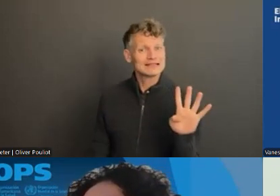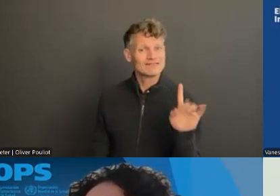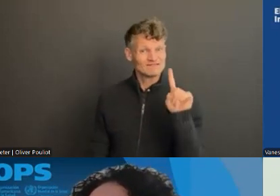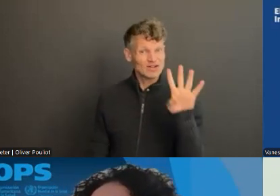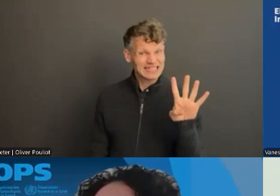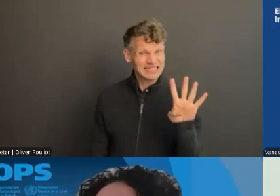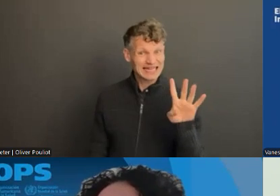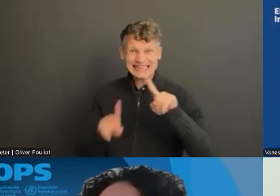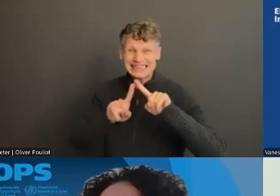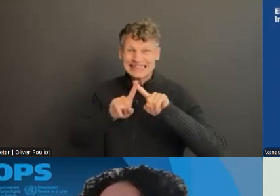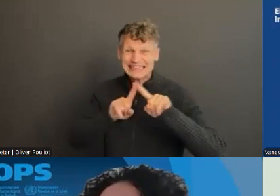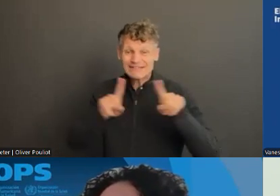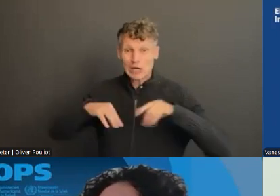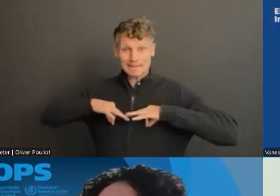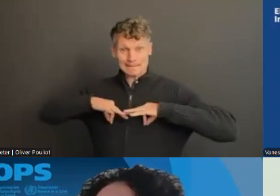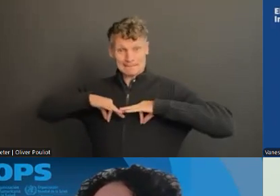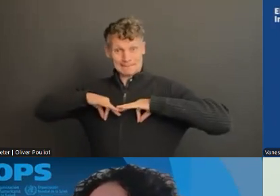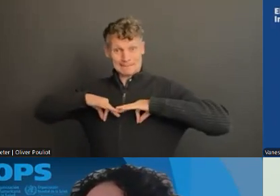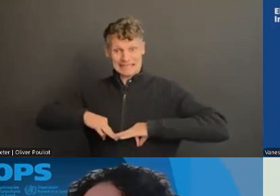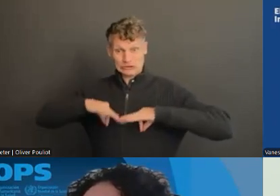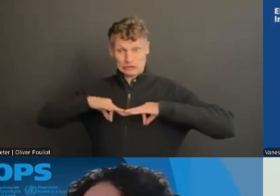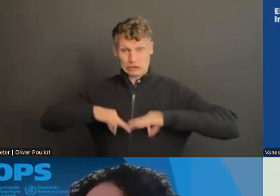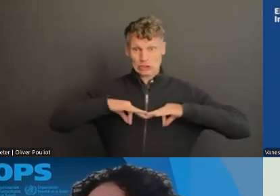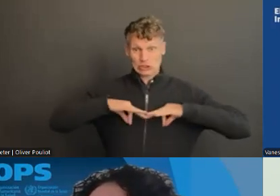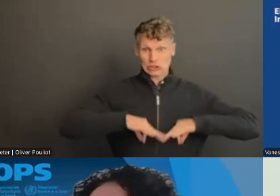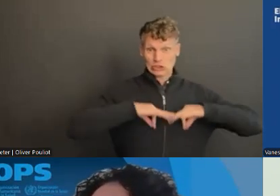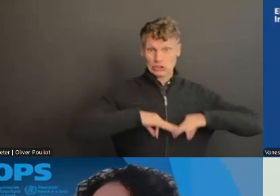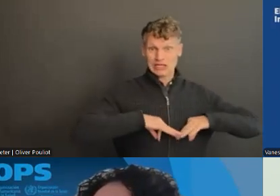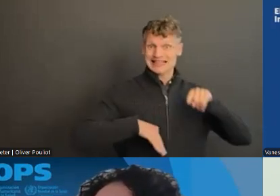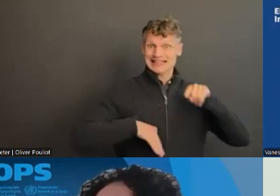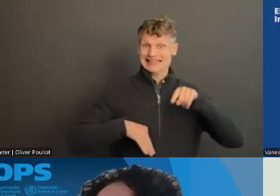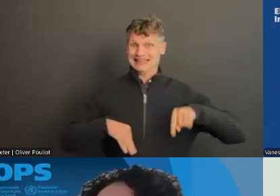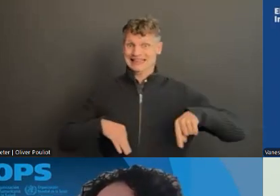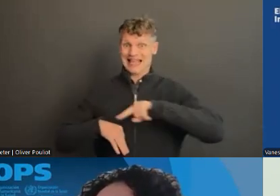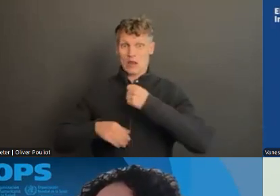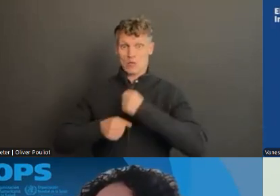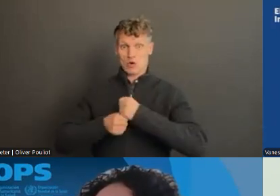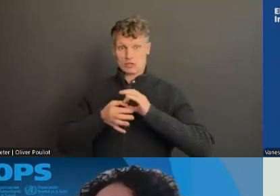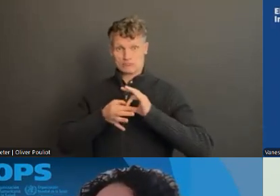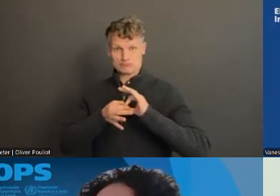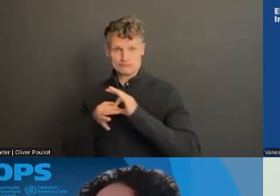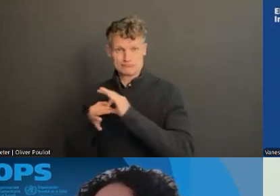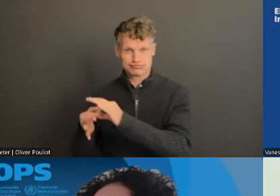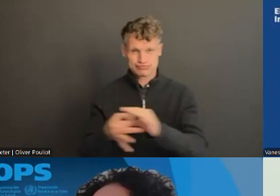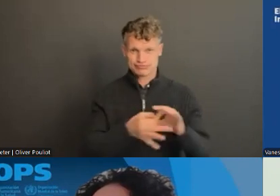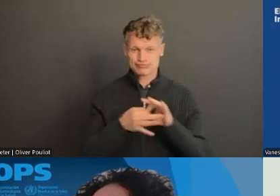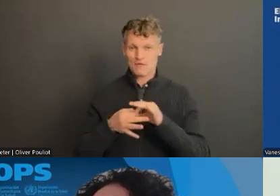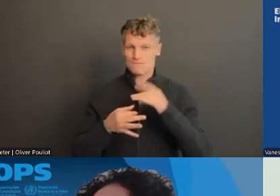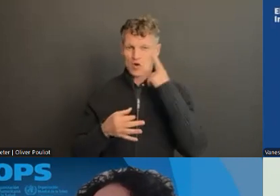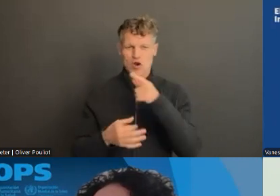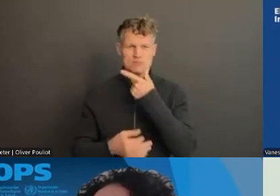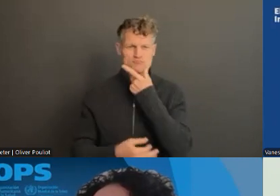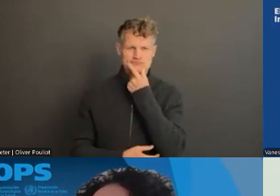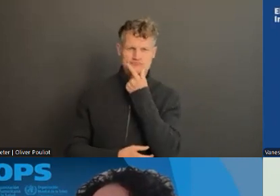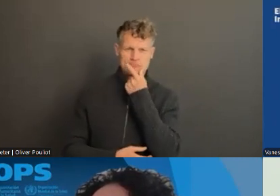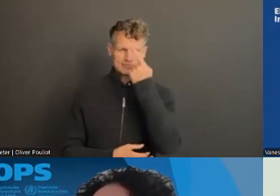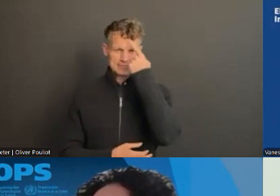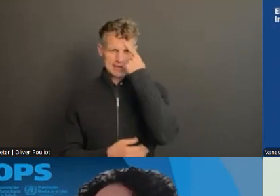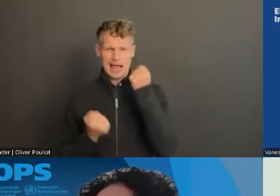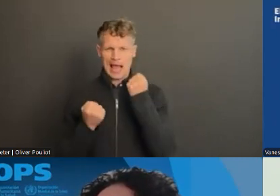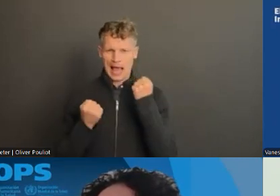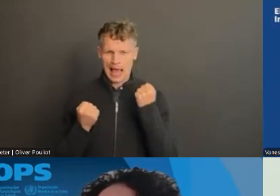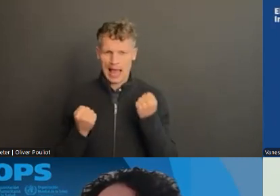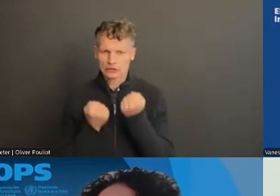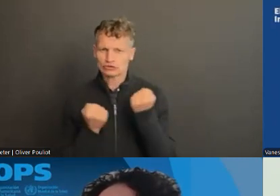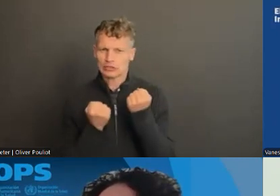ministerios relacionados con el trabajo para acelerar la eliminación de las enfermedades